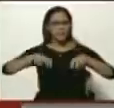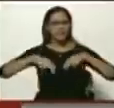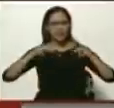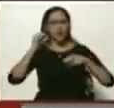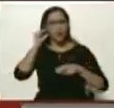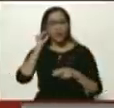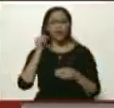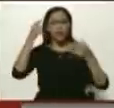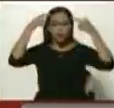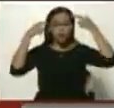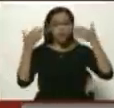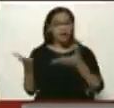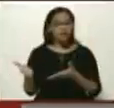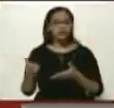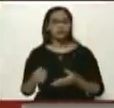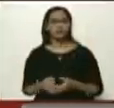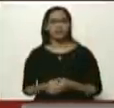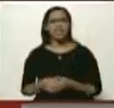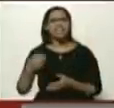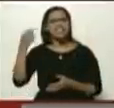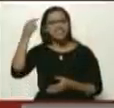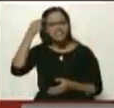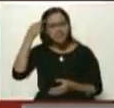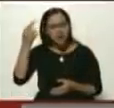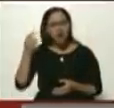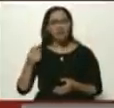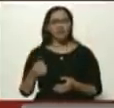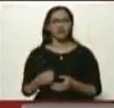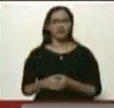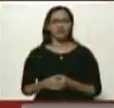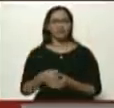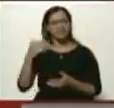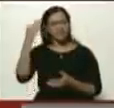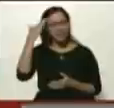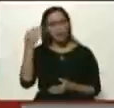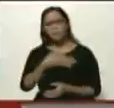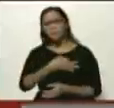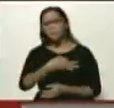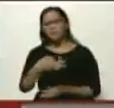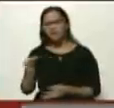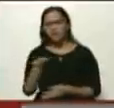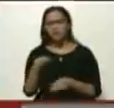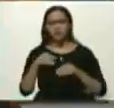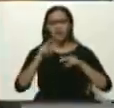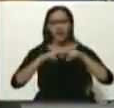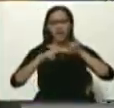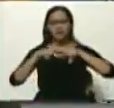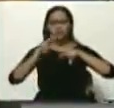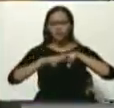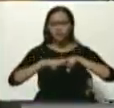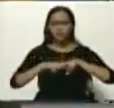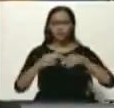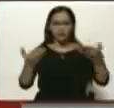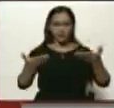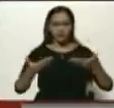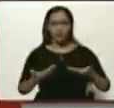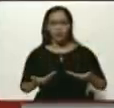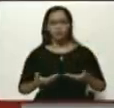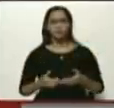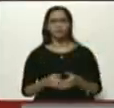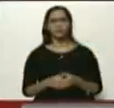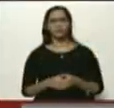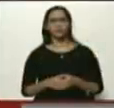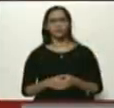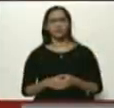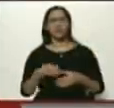Hugo Chávez. Él sabe, Comandante Chávez sabe perfectamente la estructura que dejó